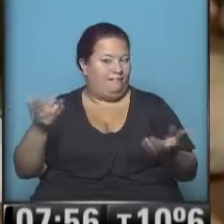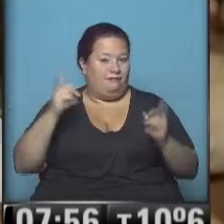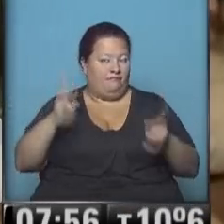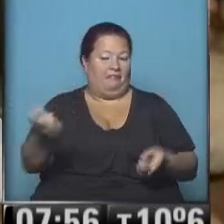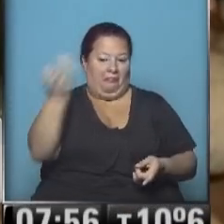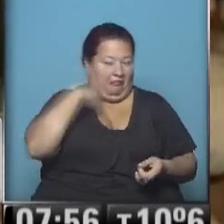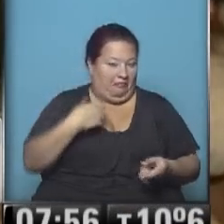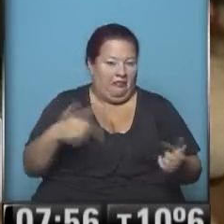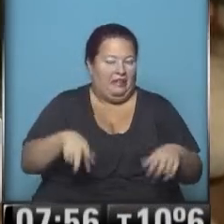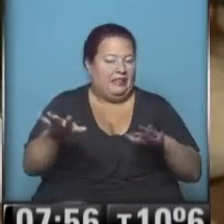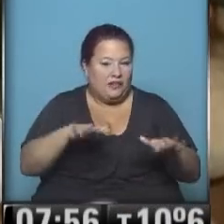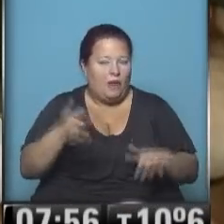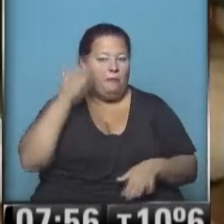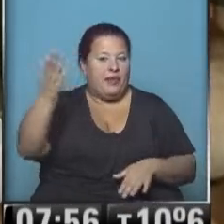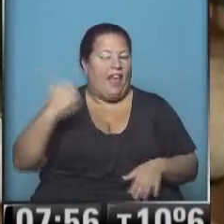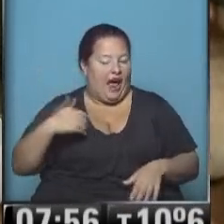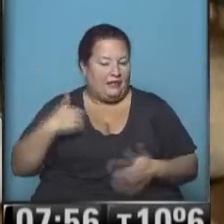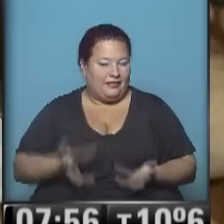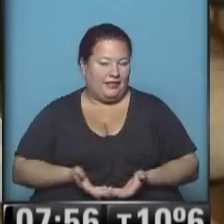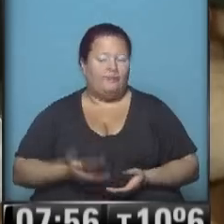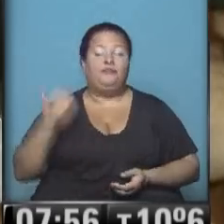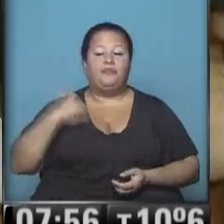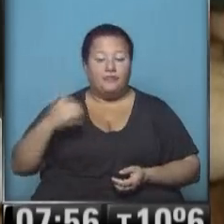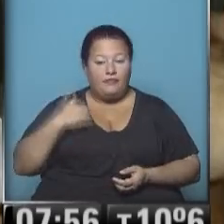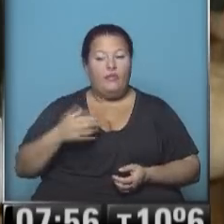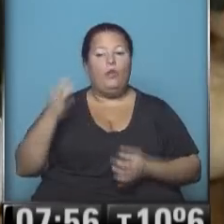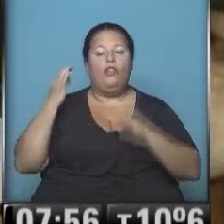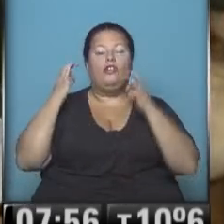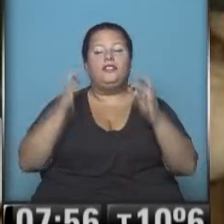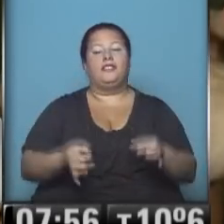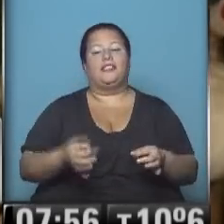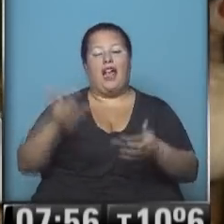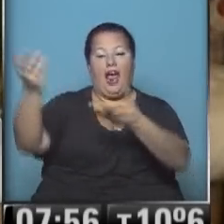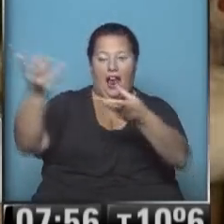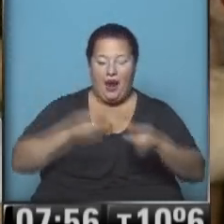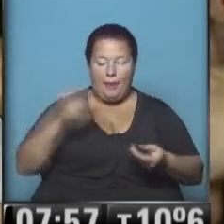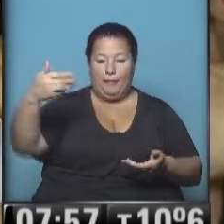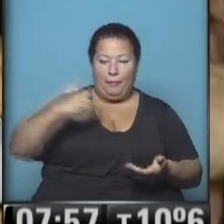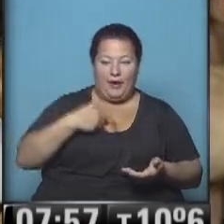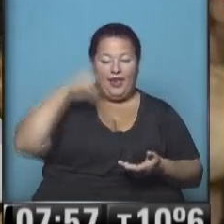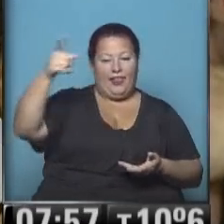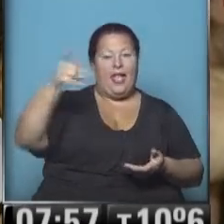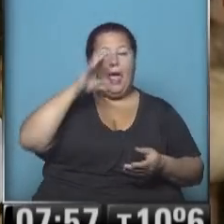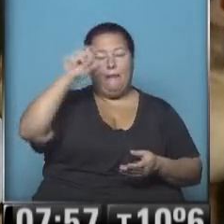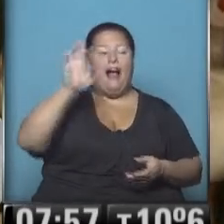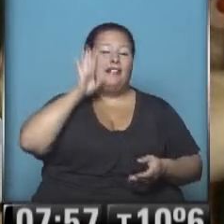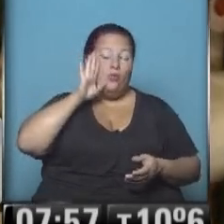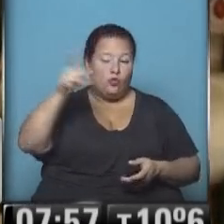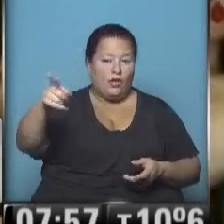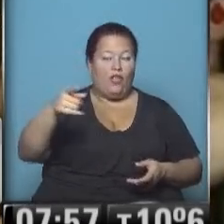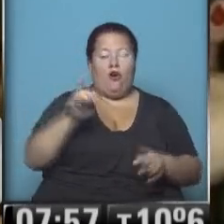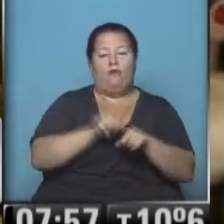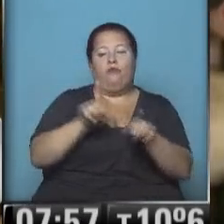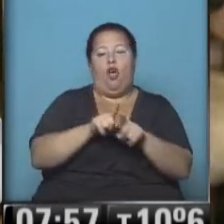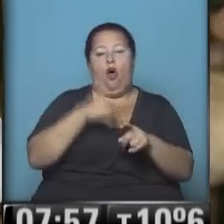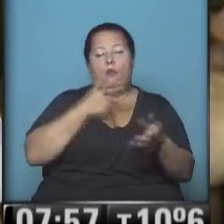caso omiso a esta situación que ha pedido la Argentina. Y la Argentina, en cuanto llegó el pedido de extradición por parte de la Embajada de los Estados Unidos, que es por